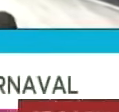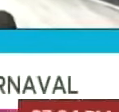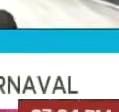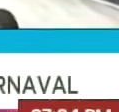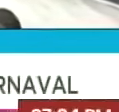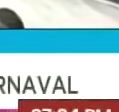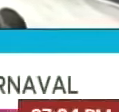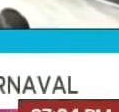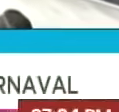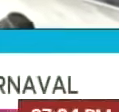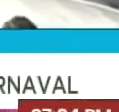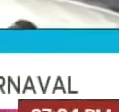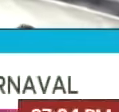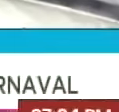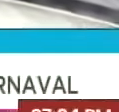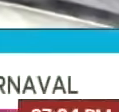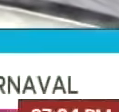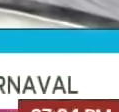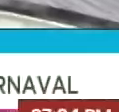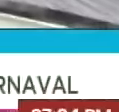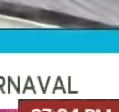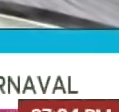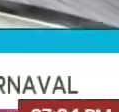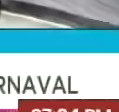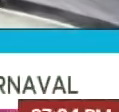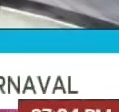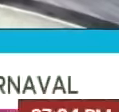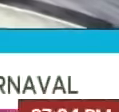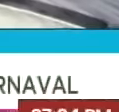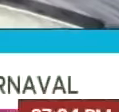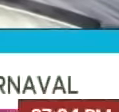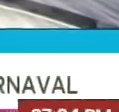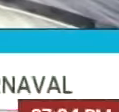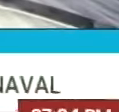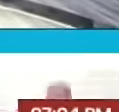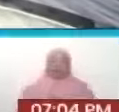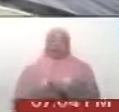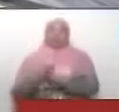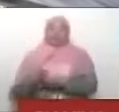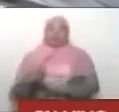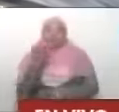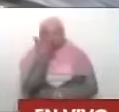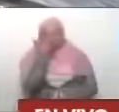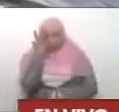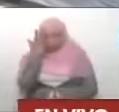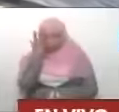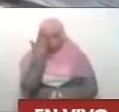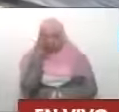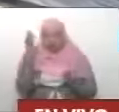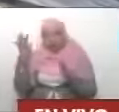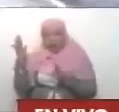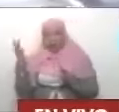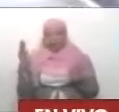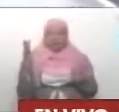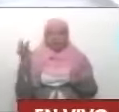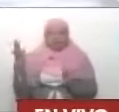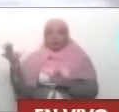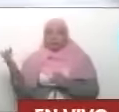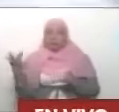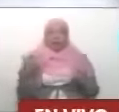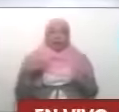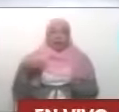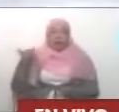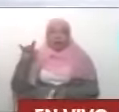Norte, Brasil por el sur, este equivalente, Colombia al oeste, este es el